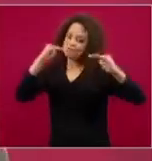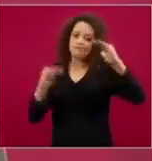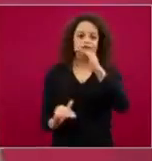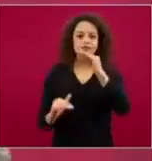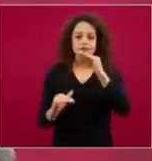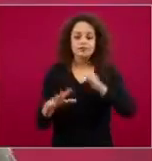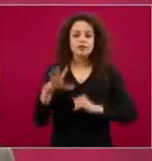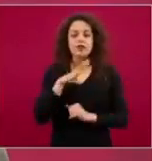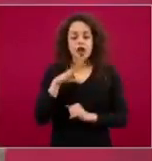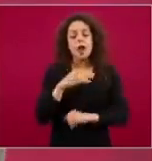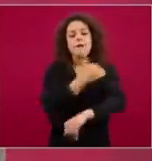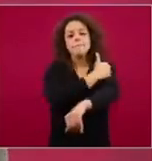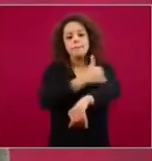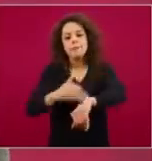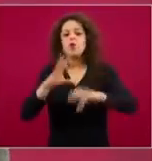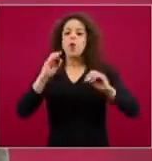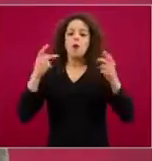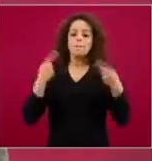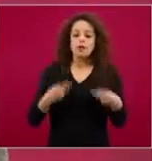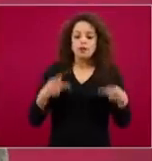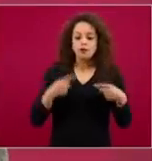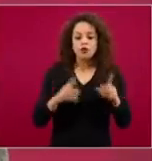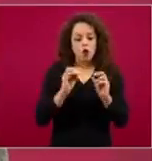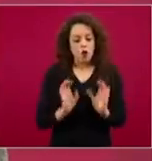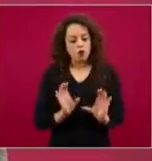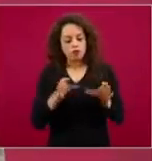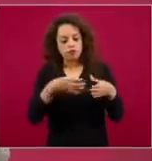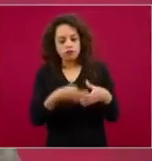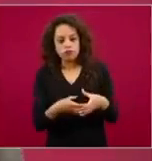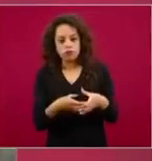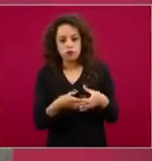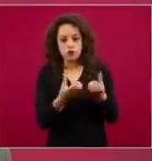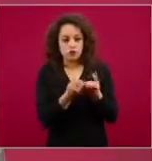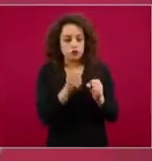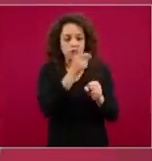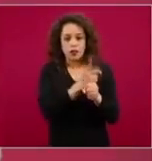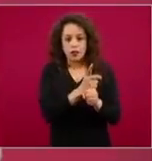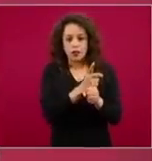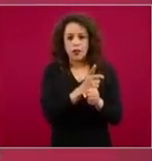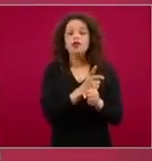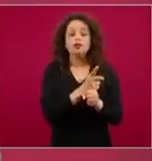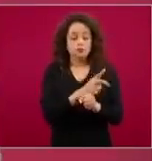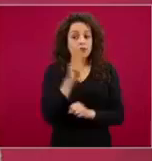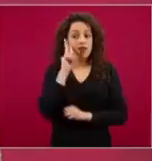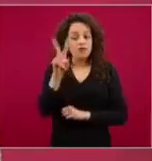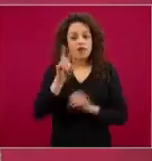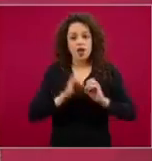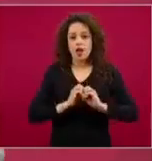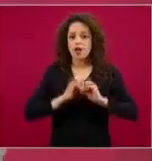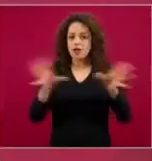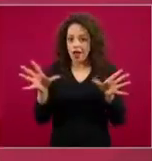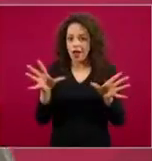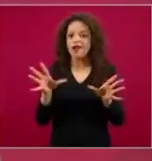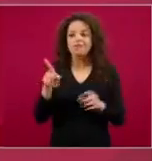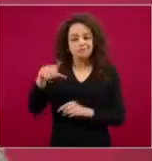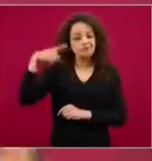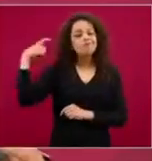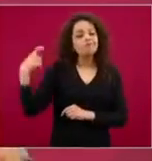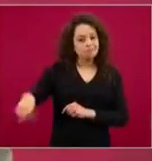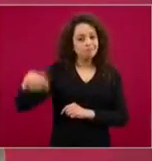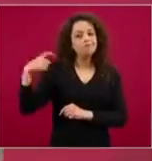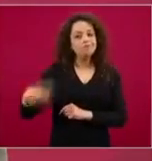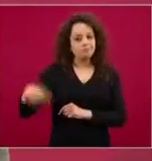personas o familias o un segmento de la sociedad que es notoriamente rica, y tenemos una